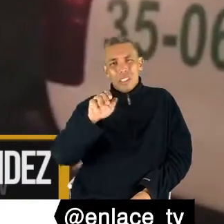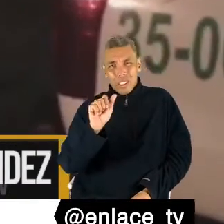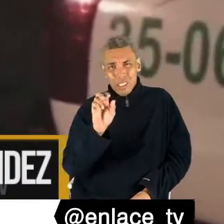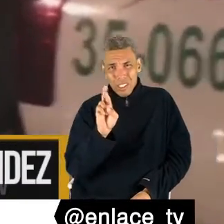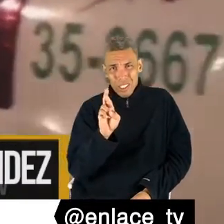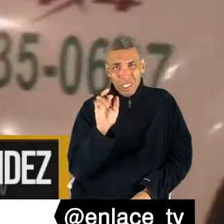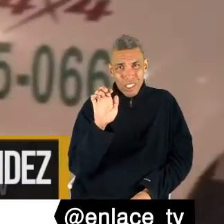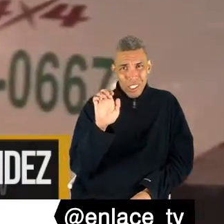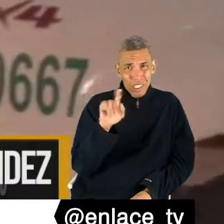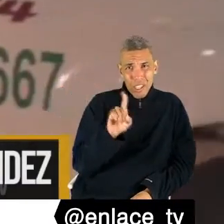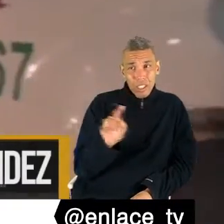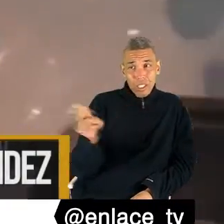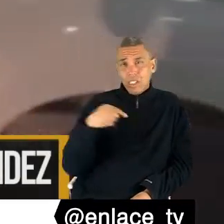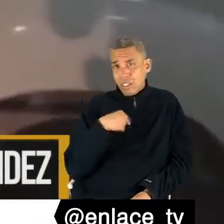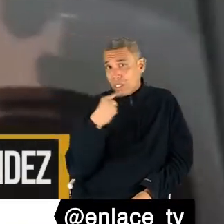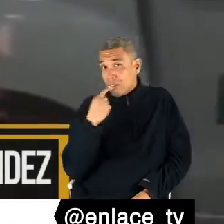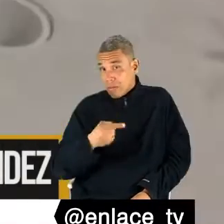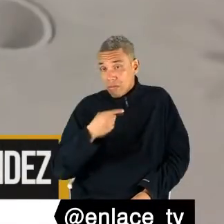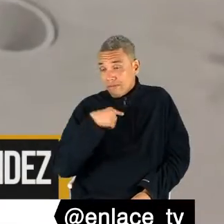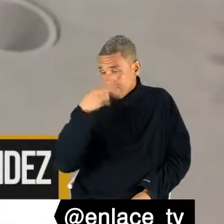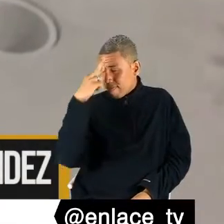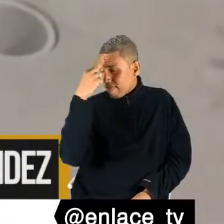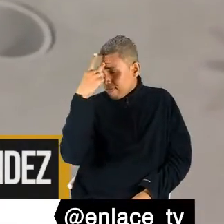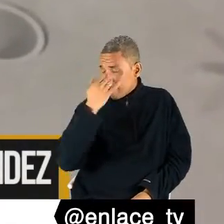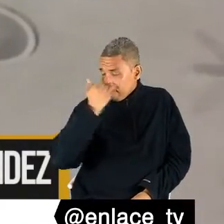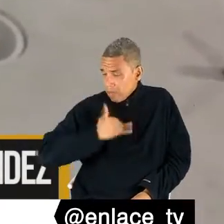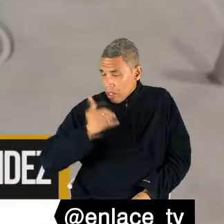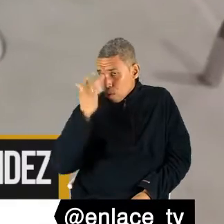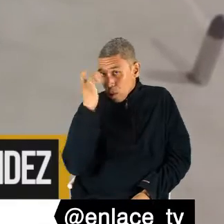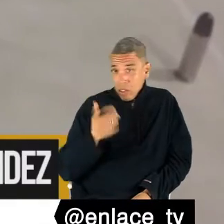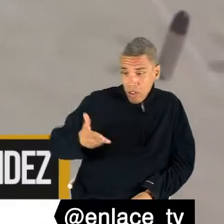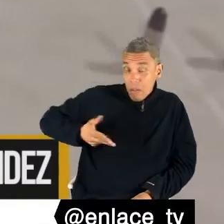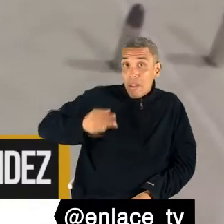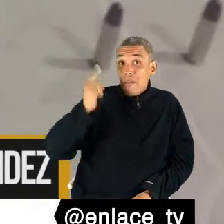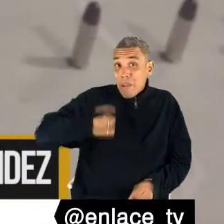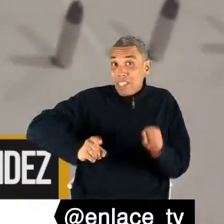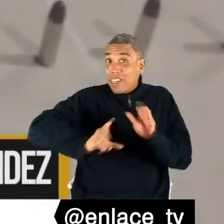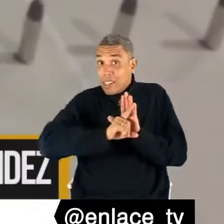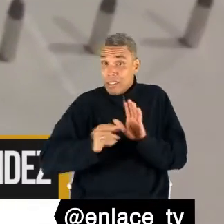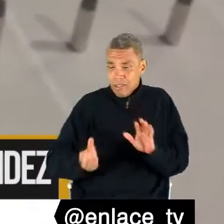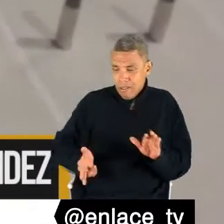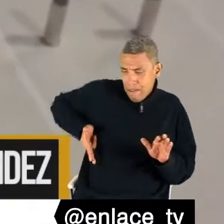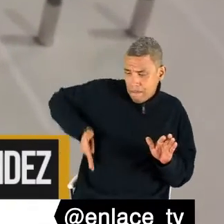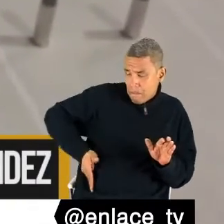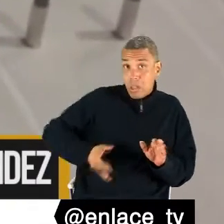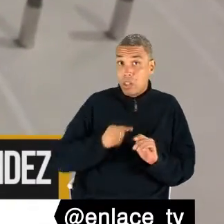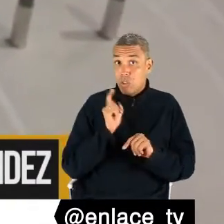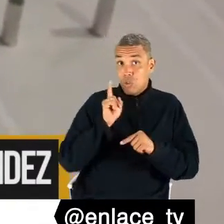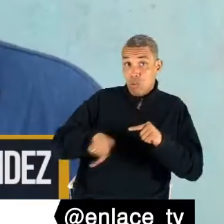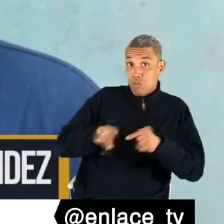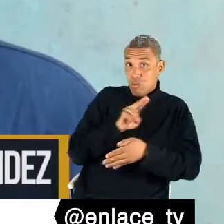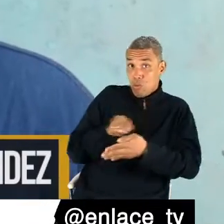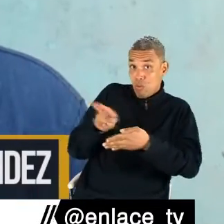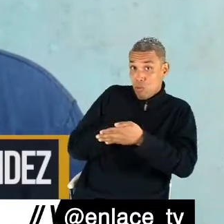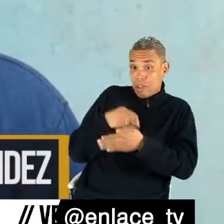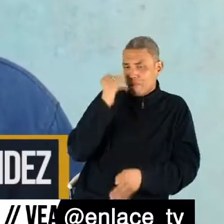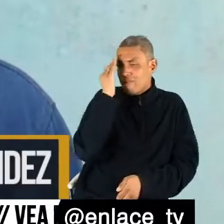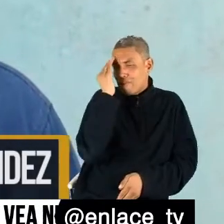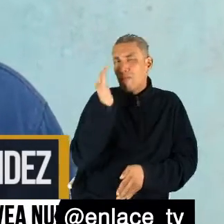reconoce que se equivocó al adquirir un arma sin documento para su tenencia, pero que lo hizo para su defensa personal. De hecho, he